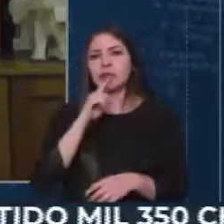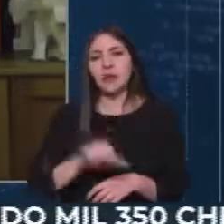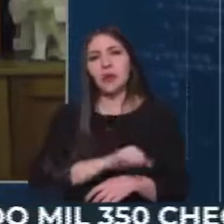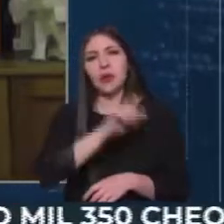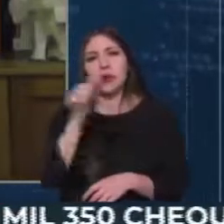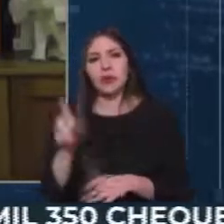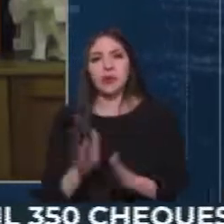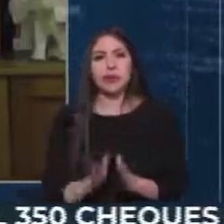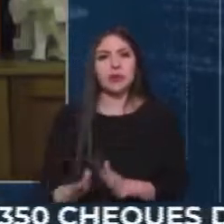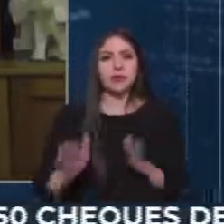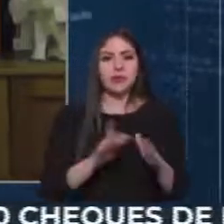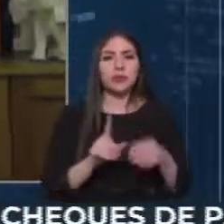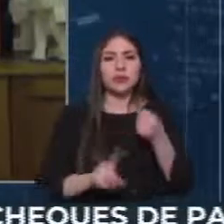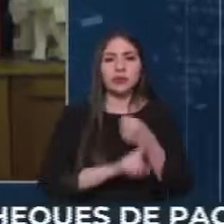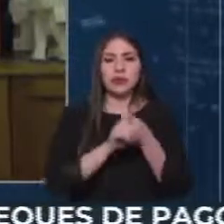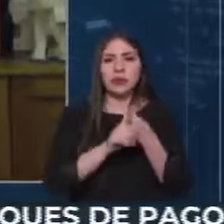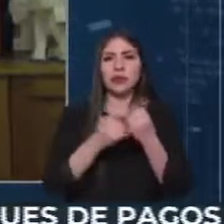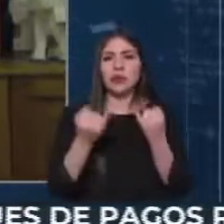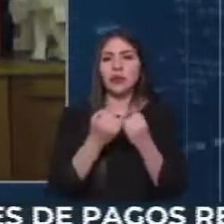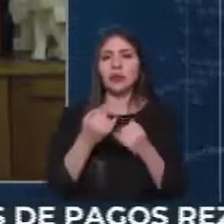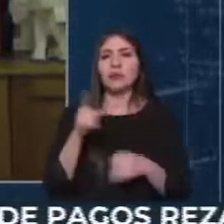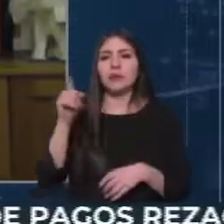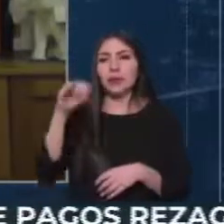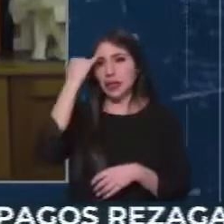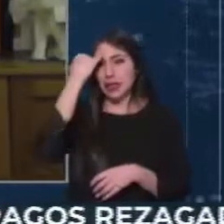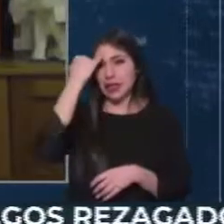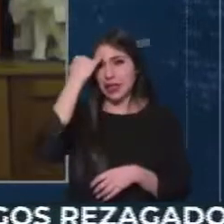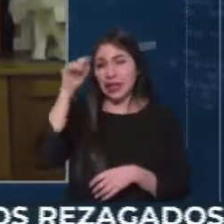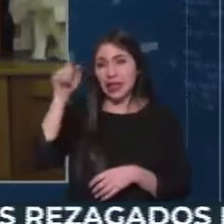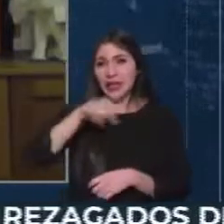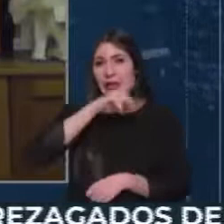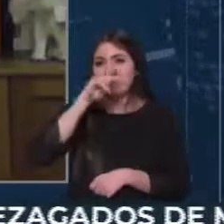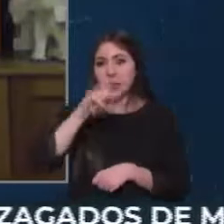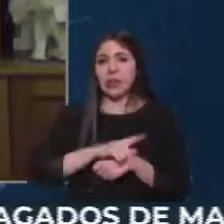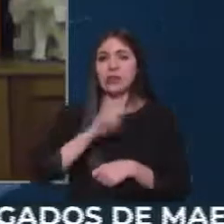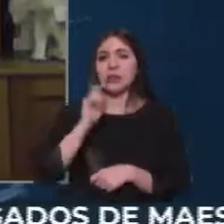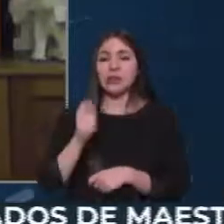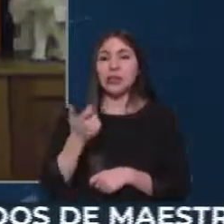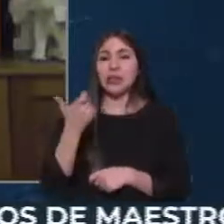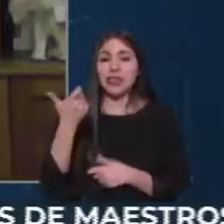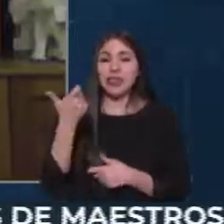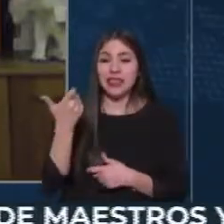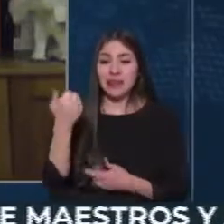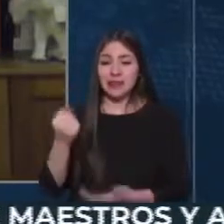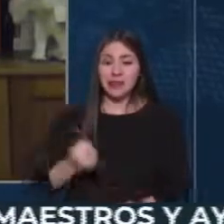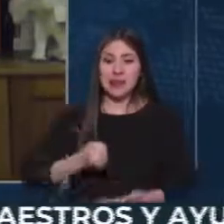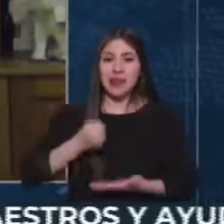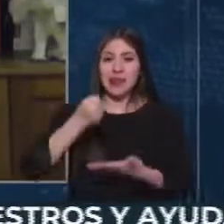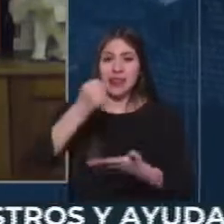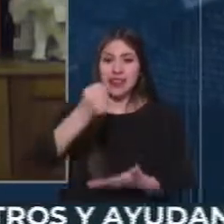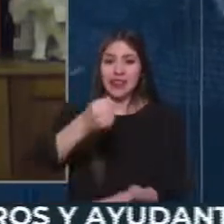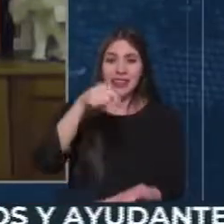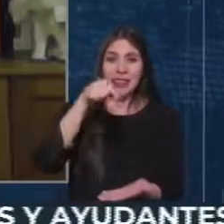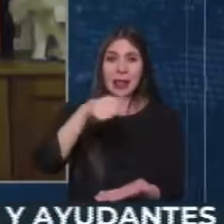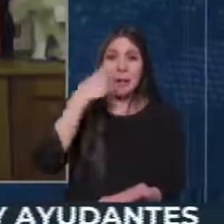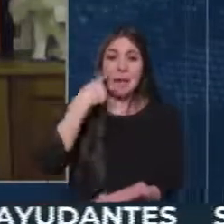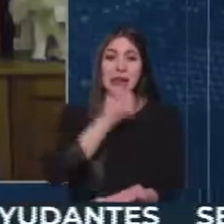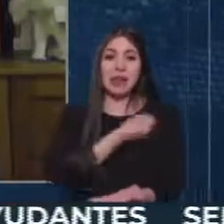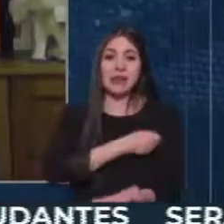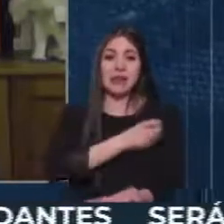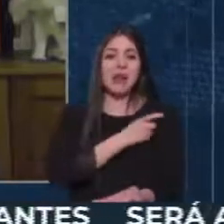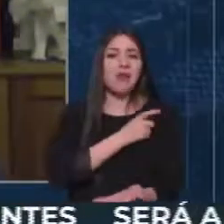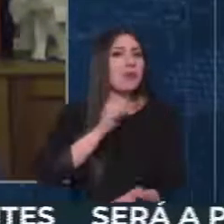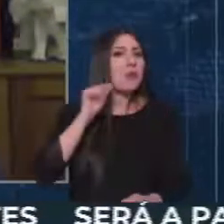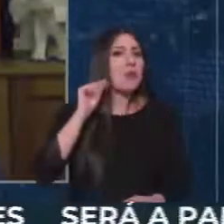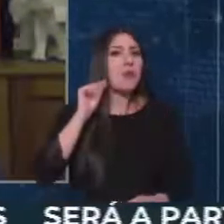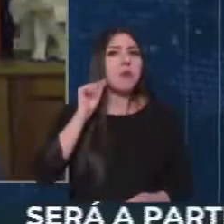juegan. Sabemos que India es de los países que más poco presupuesto destina a salud en términos relativos